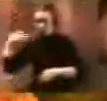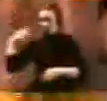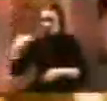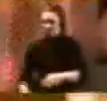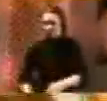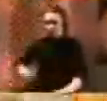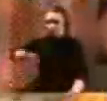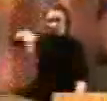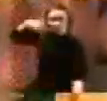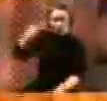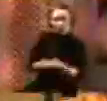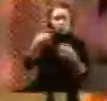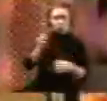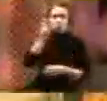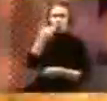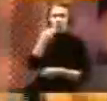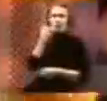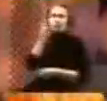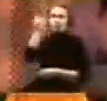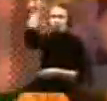hemos seguido el ejemplo.